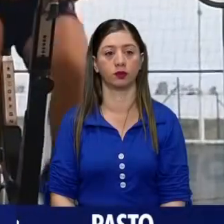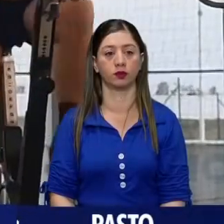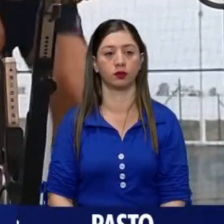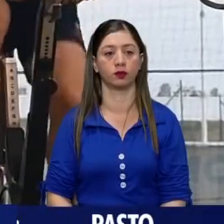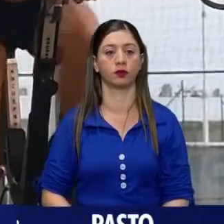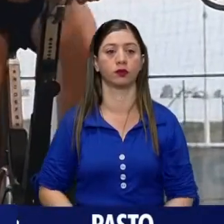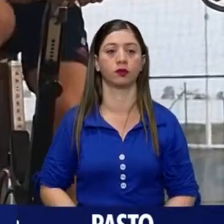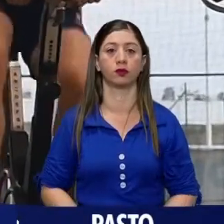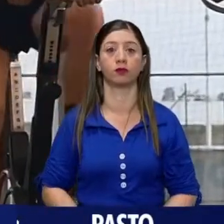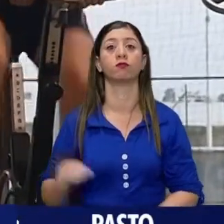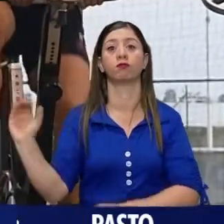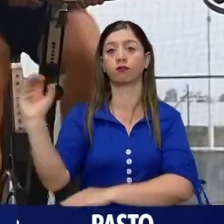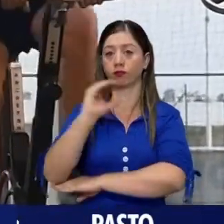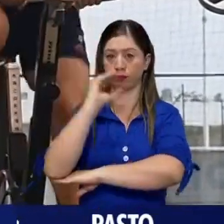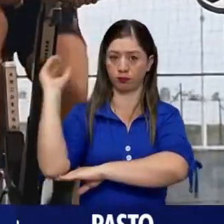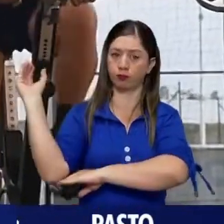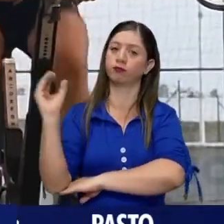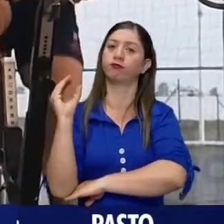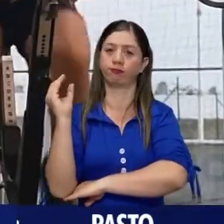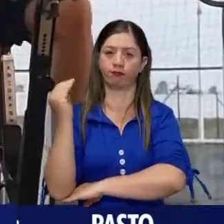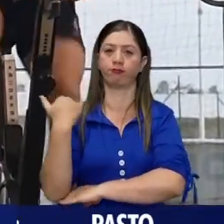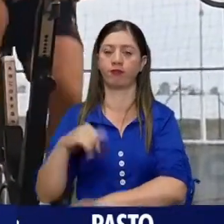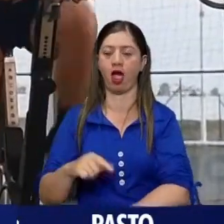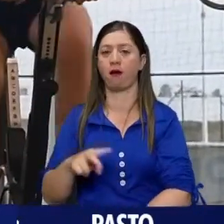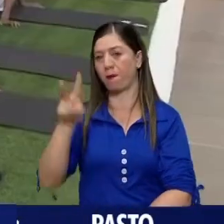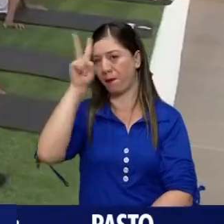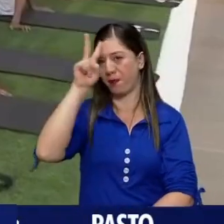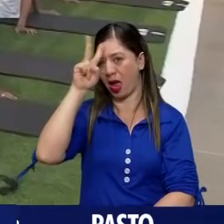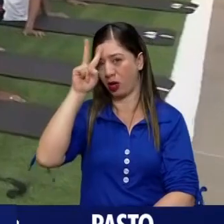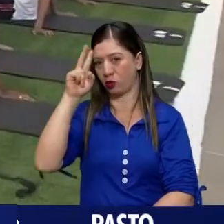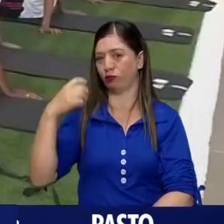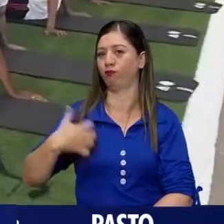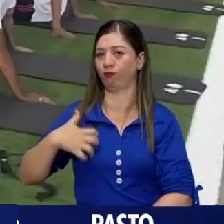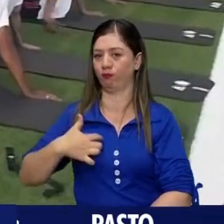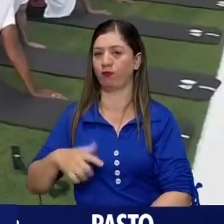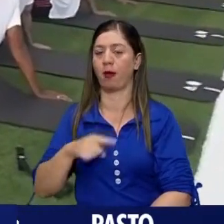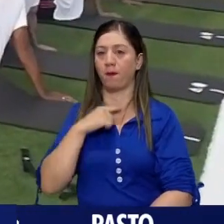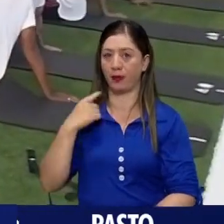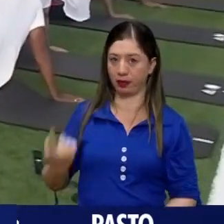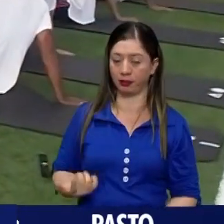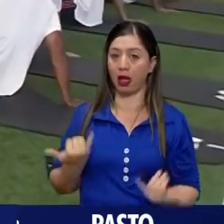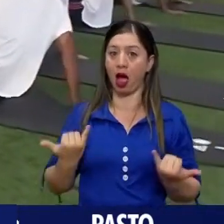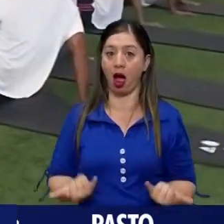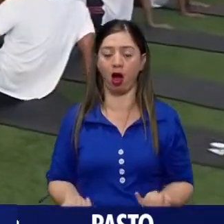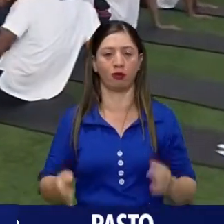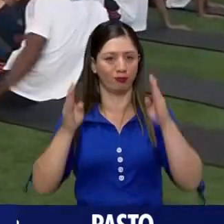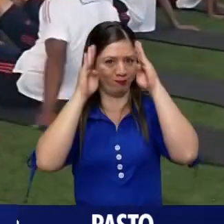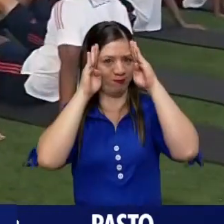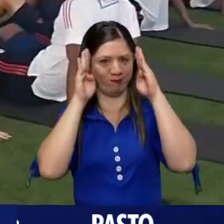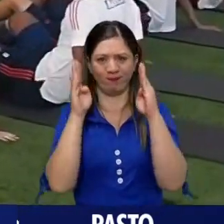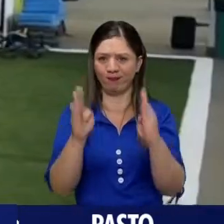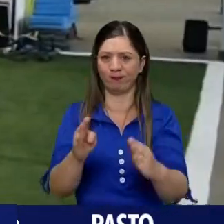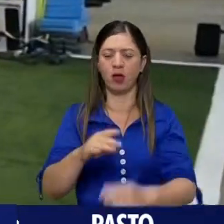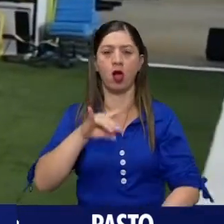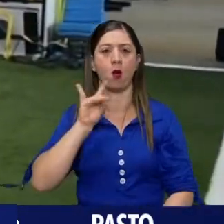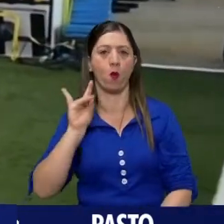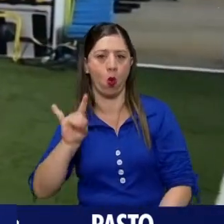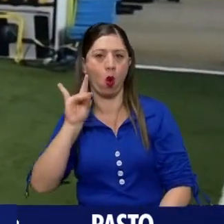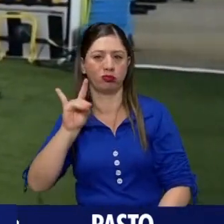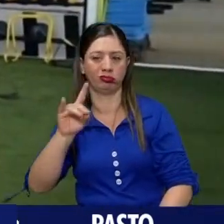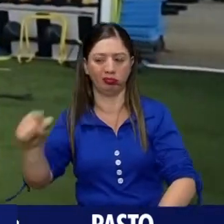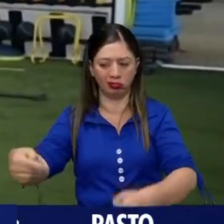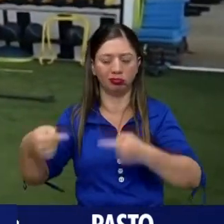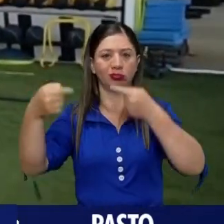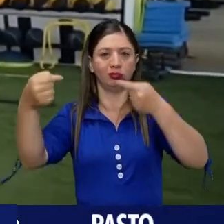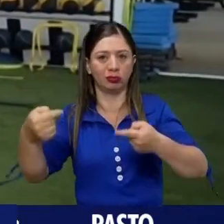sobre. La selección Colombia ya pasó la página de la derrota ante Perú y Argentina. El combinado nacional irá al todo por el todo frente a Bolivia para mantener viva